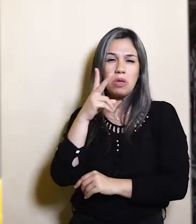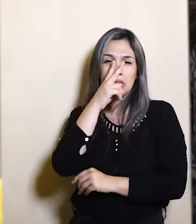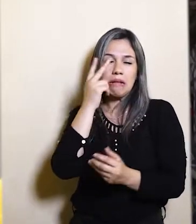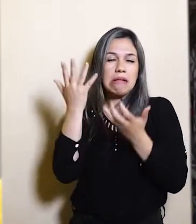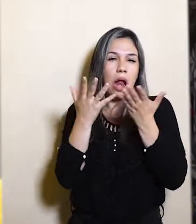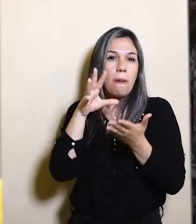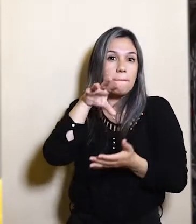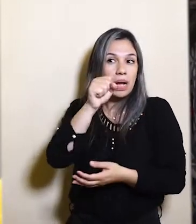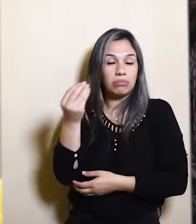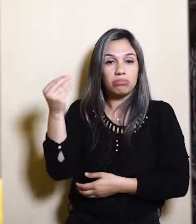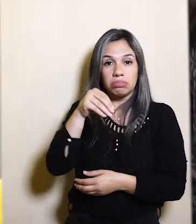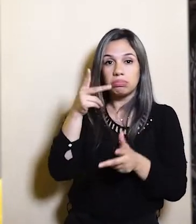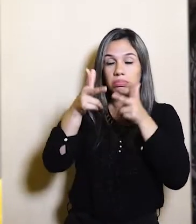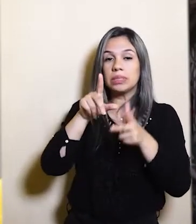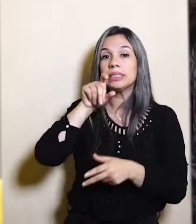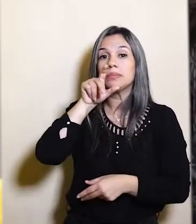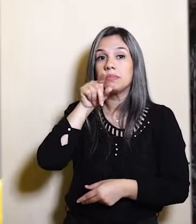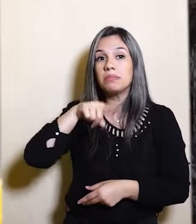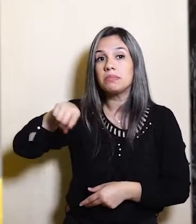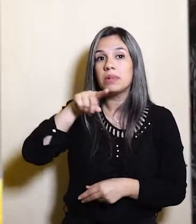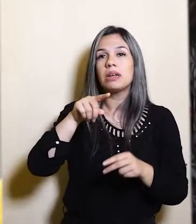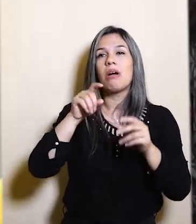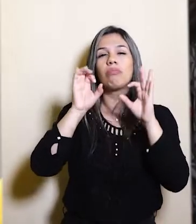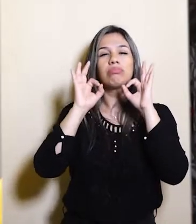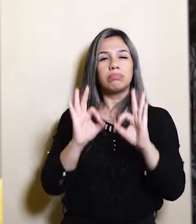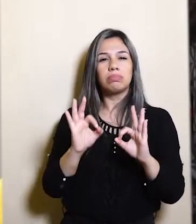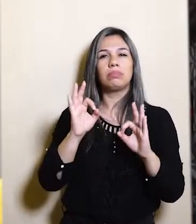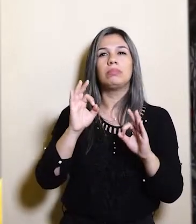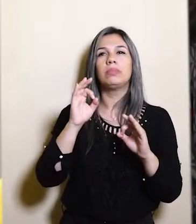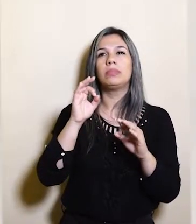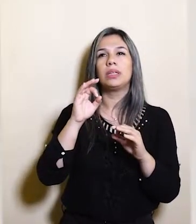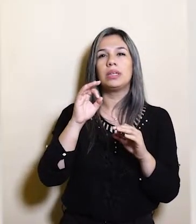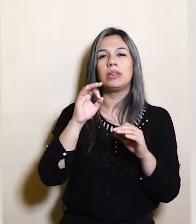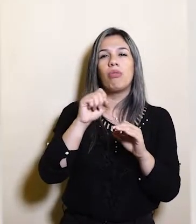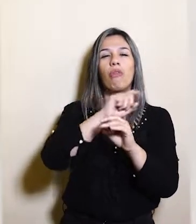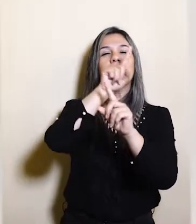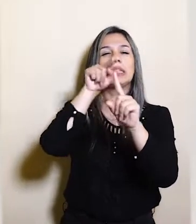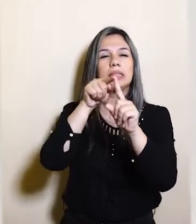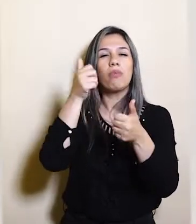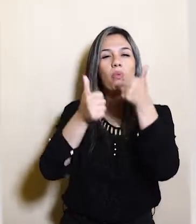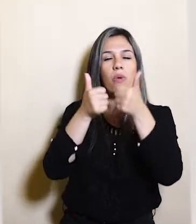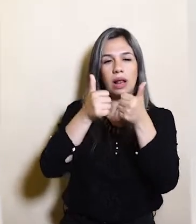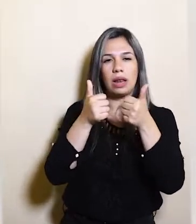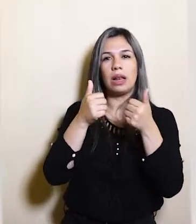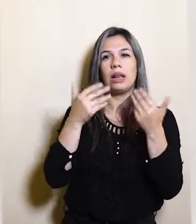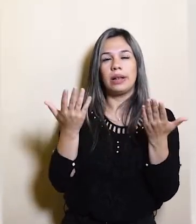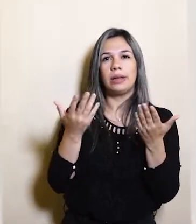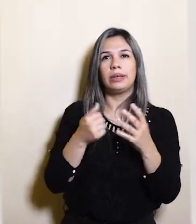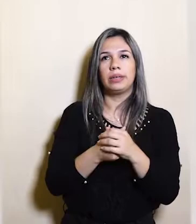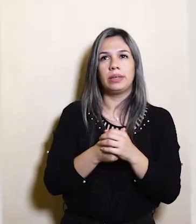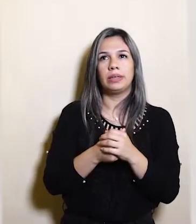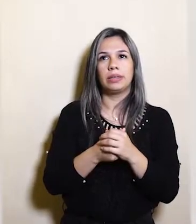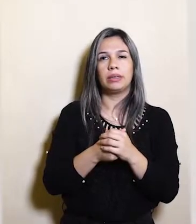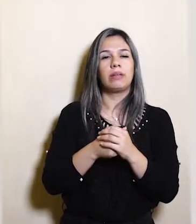alguna cuestión para poder definirla mejor, o un poquito el objetivo que sería esto, ¿verdad? No someter